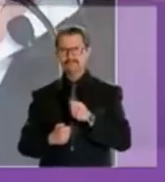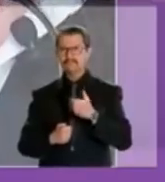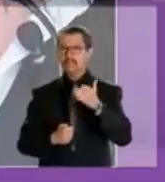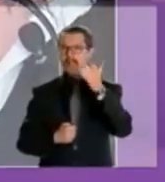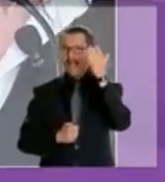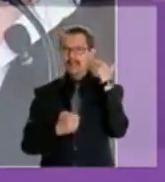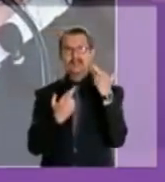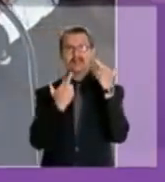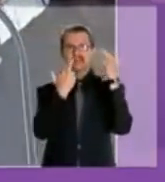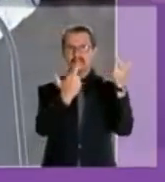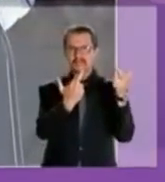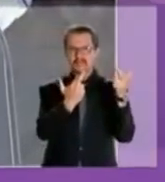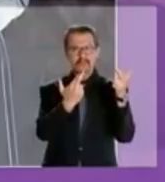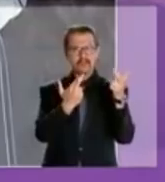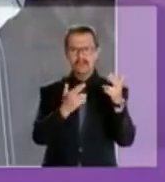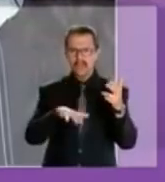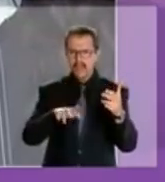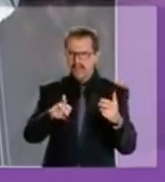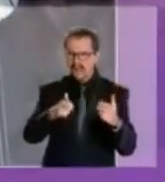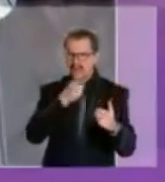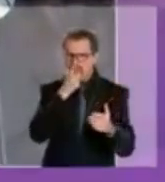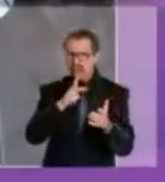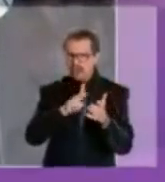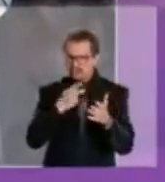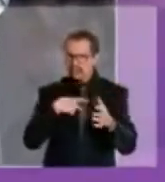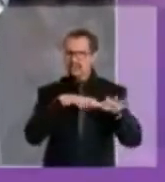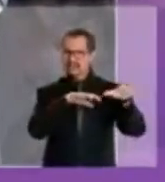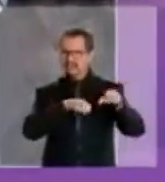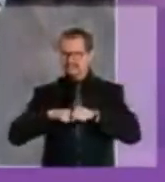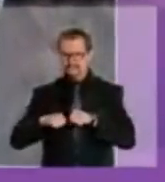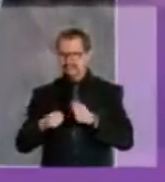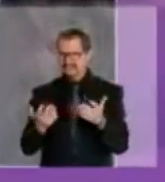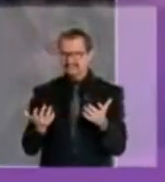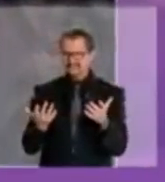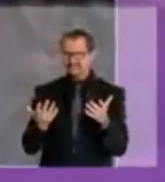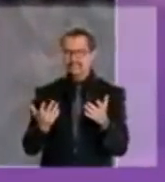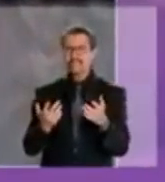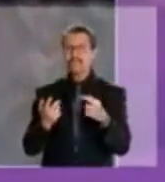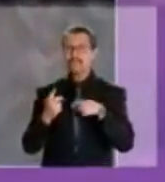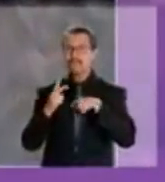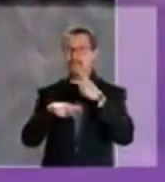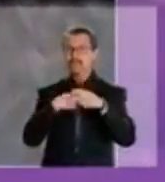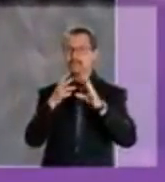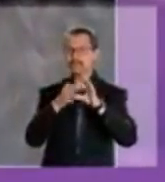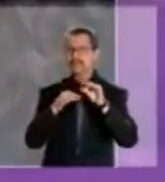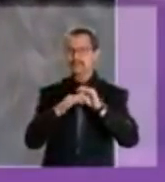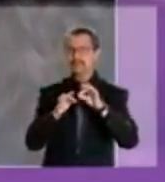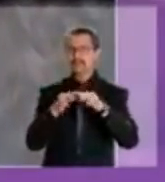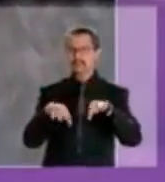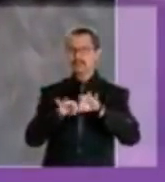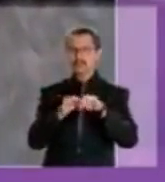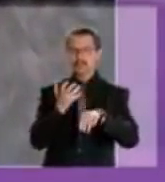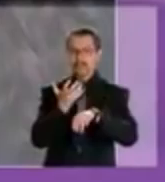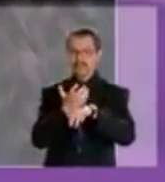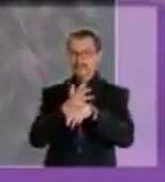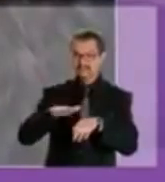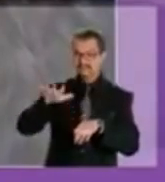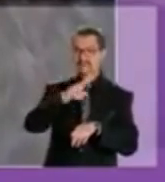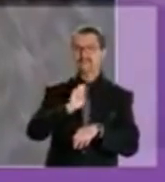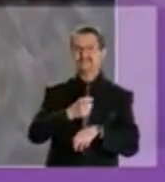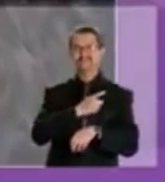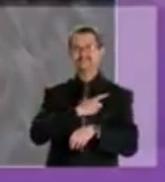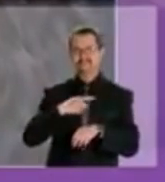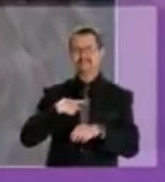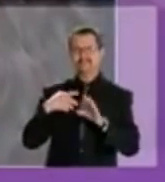vamos a trabajar para que él entienda y los negociadores americanos también entiendan que tenemos cartas diferentes también al tratado